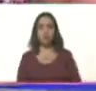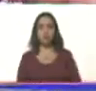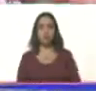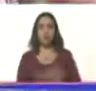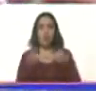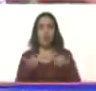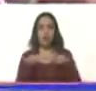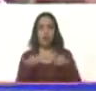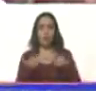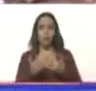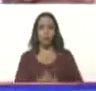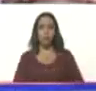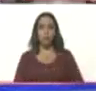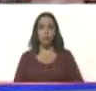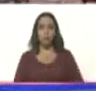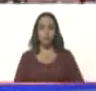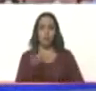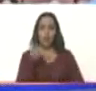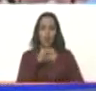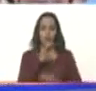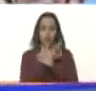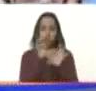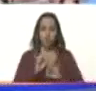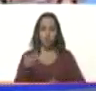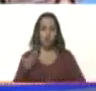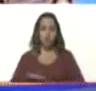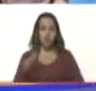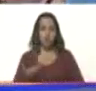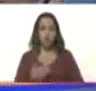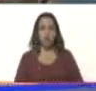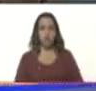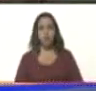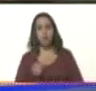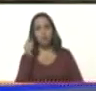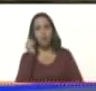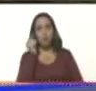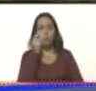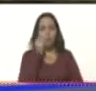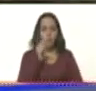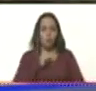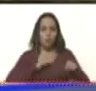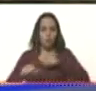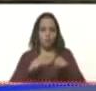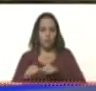Ahora, hay un instrumento muy importante, muchachas y muchachos del Movimiento